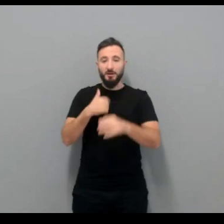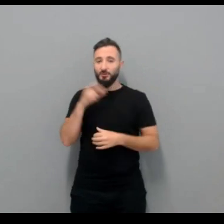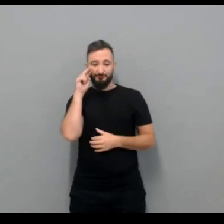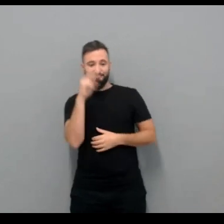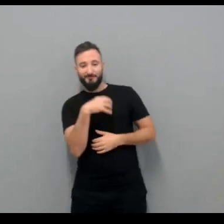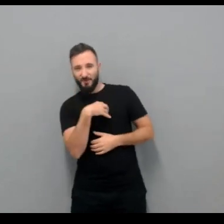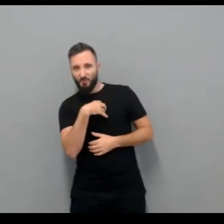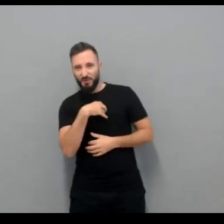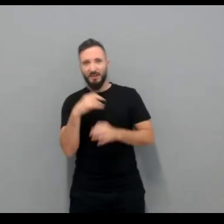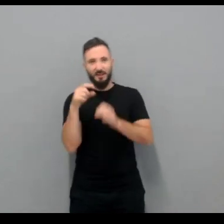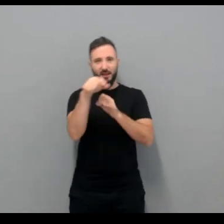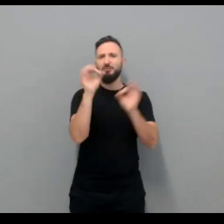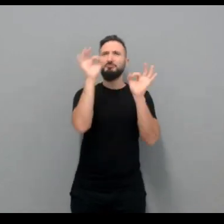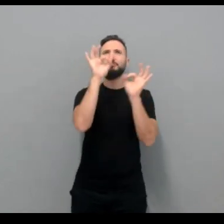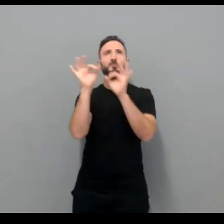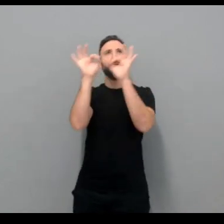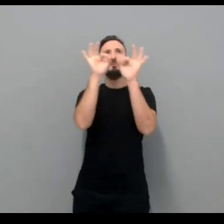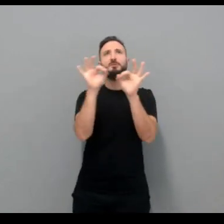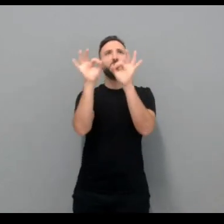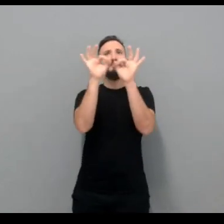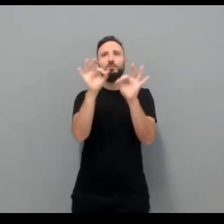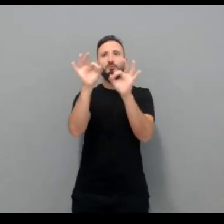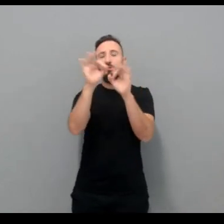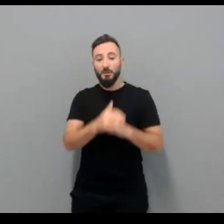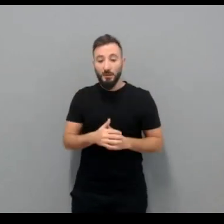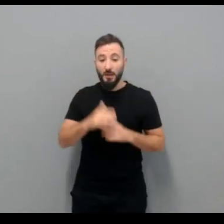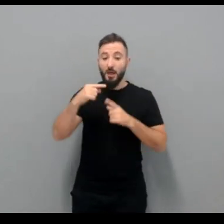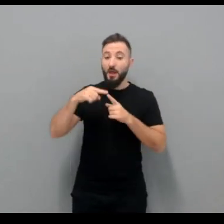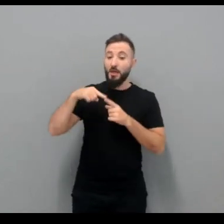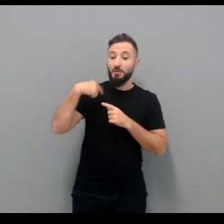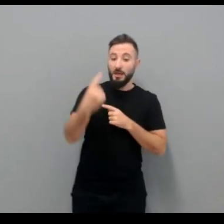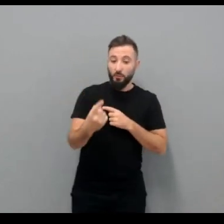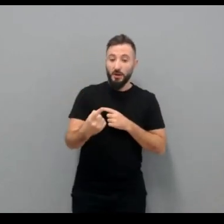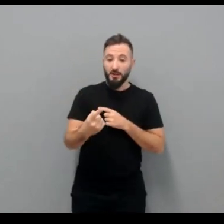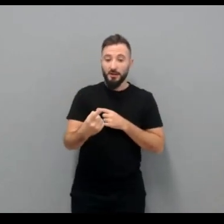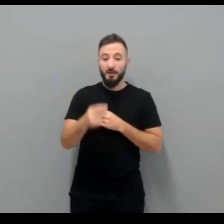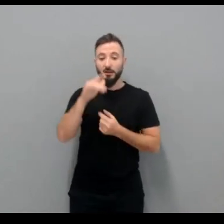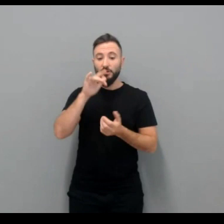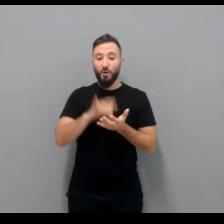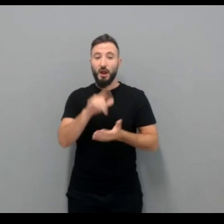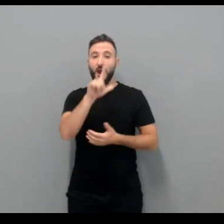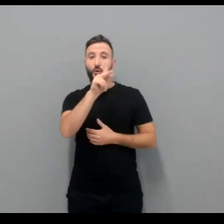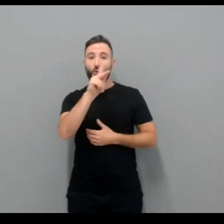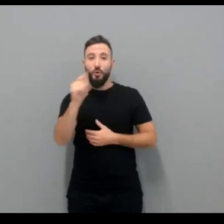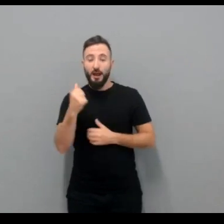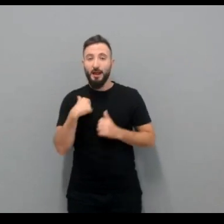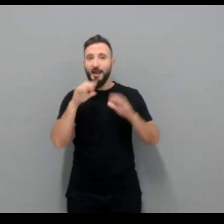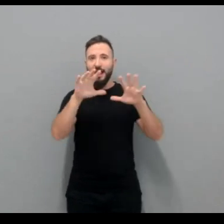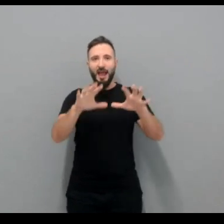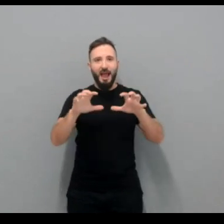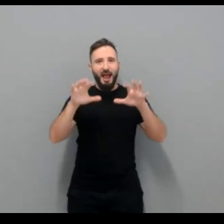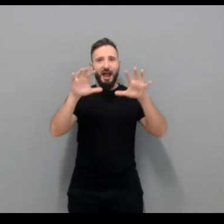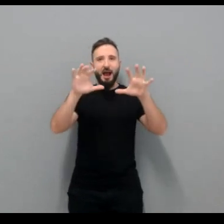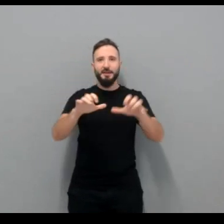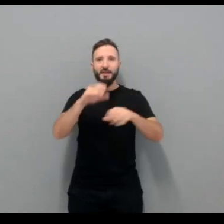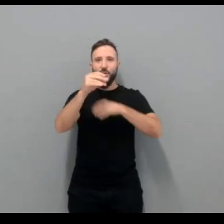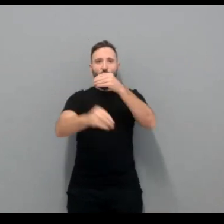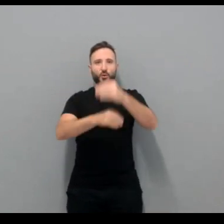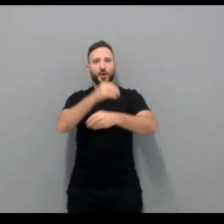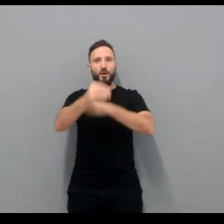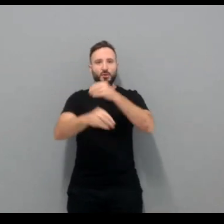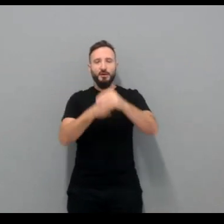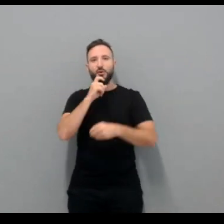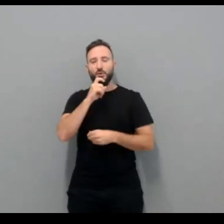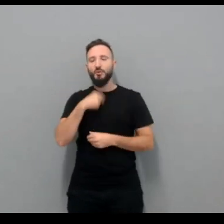jugando, no me dejaron verlo. Pero sí que luego sí que, cuando ya Luca empezó a aprender cómo se usaba, sí que me han dejado